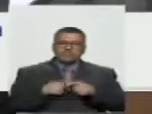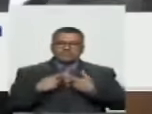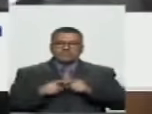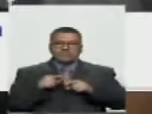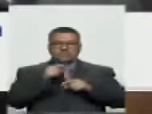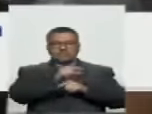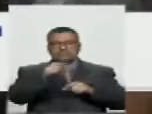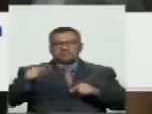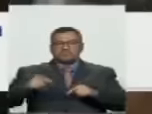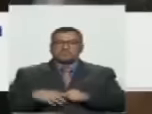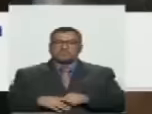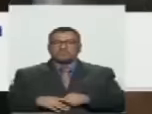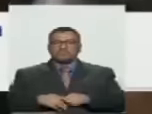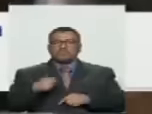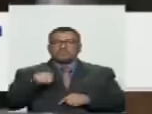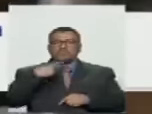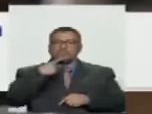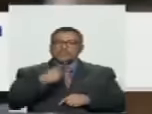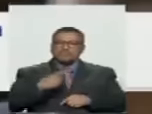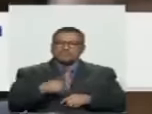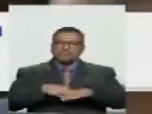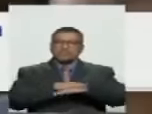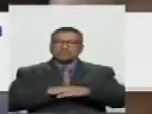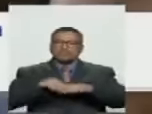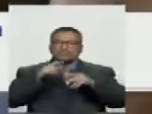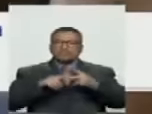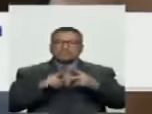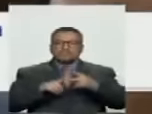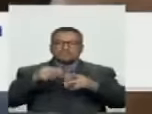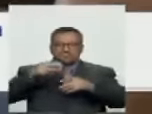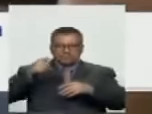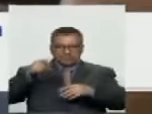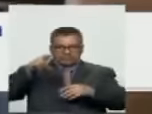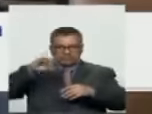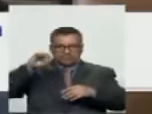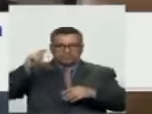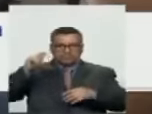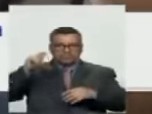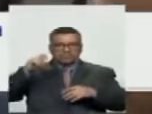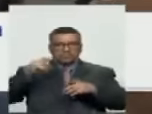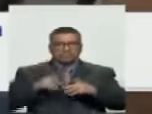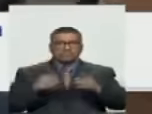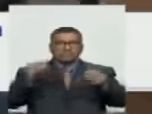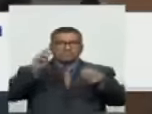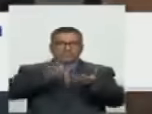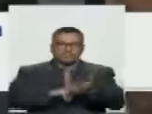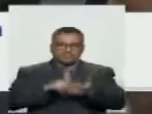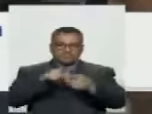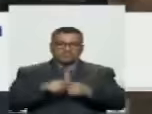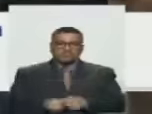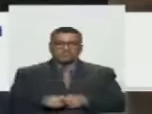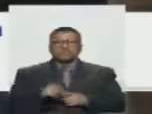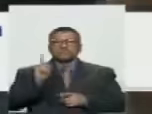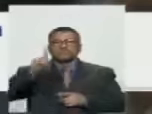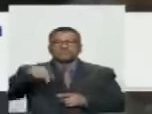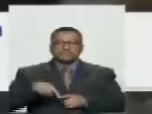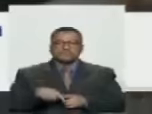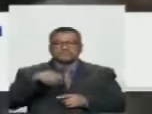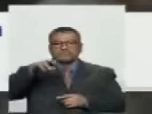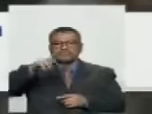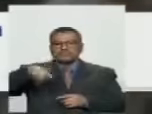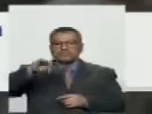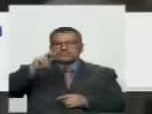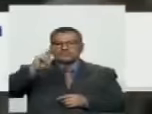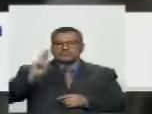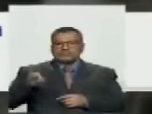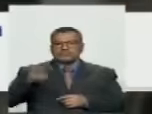otros. Perdóneme que los canse, pero también aparece el núcleo estriado responsable. Y hay una parte en el hipocampo que